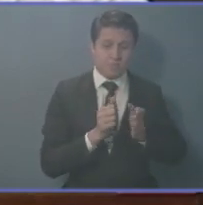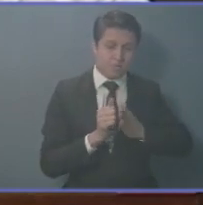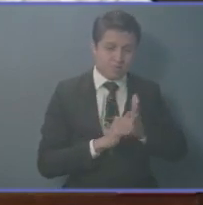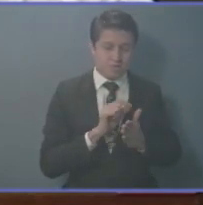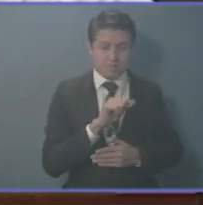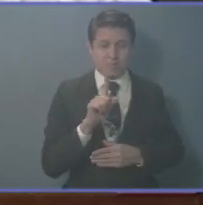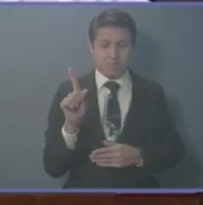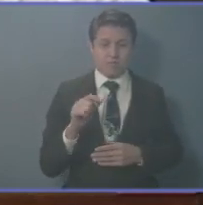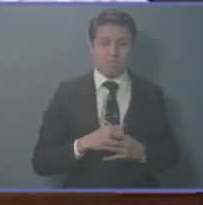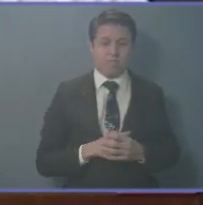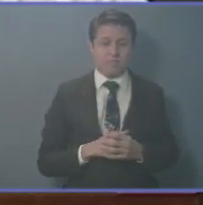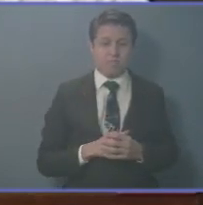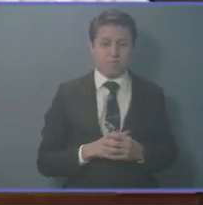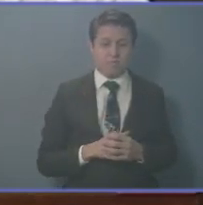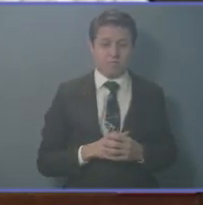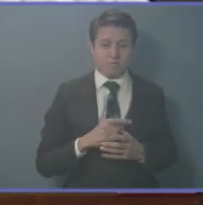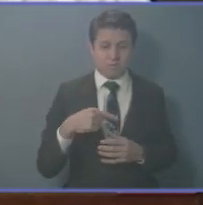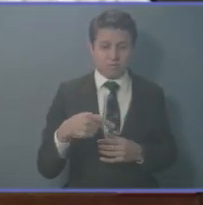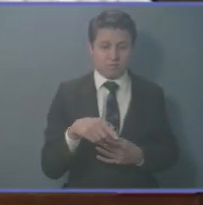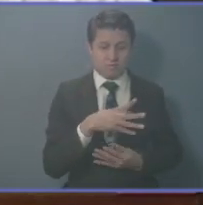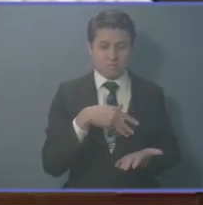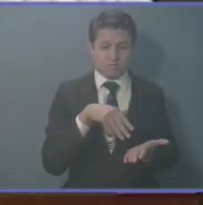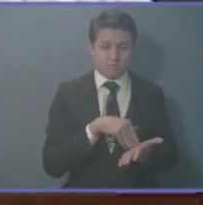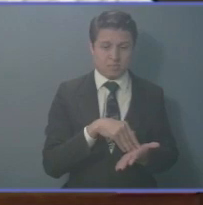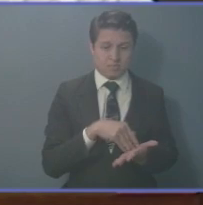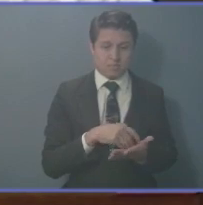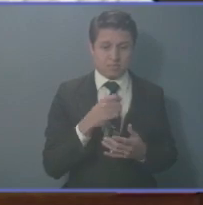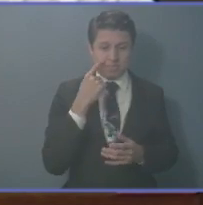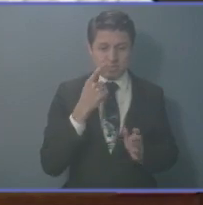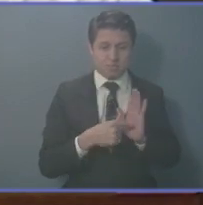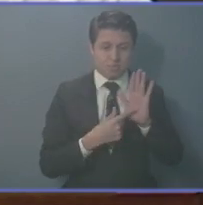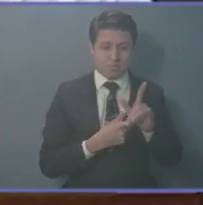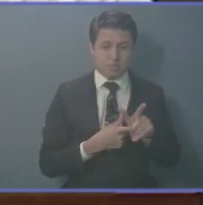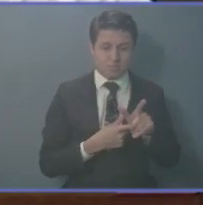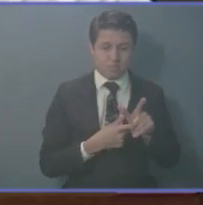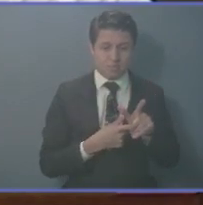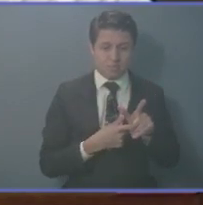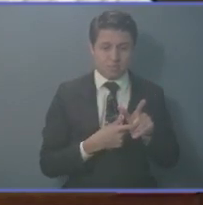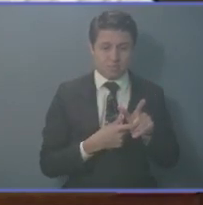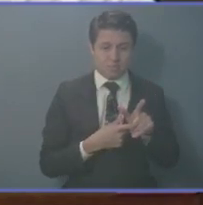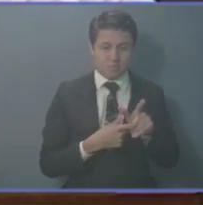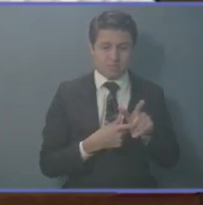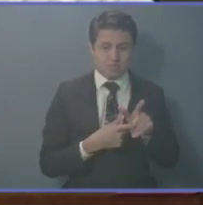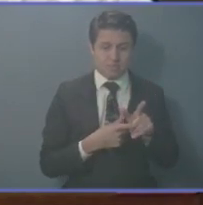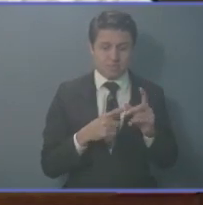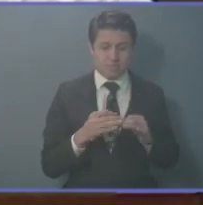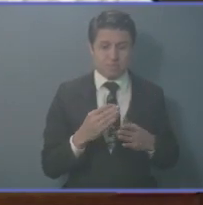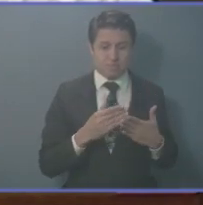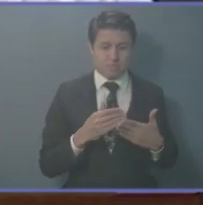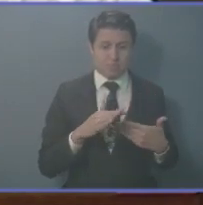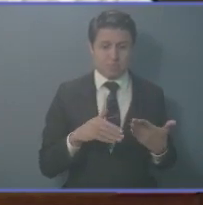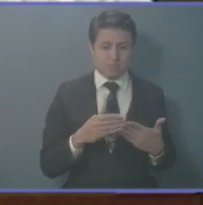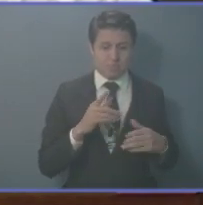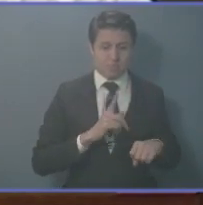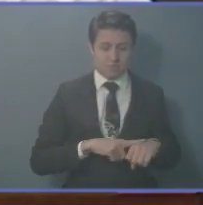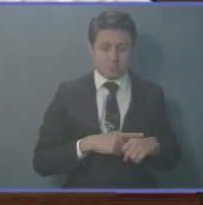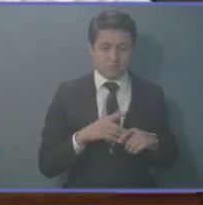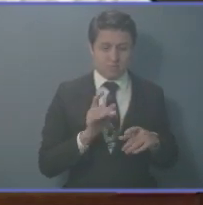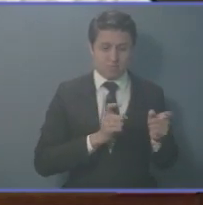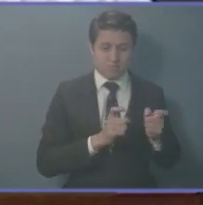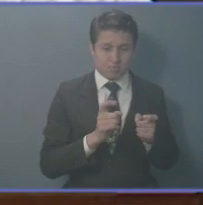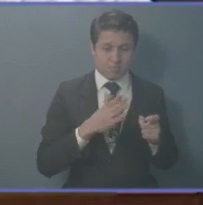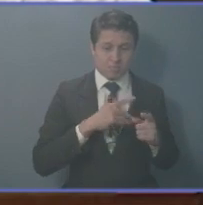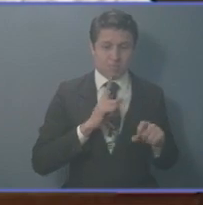11. La cuarentena domiciliar indicada para pacientes a quienes salen de cuarentena controlada y tendrá